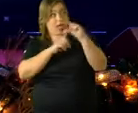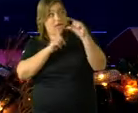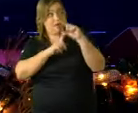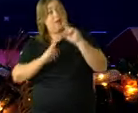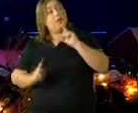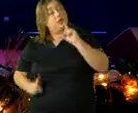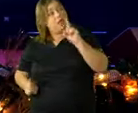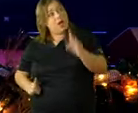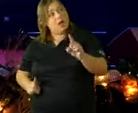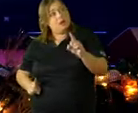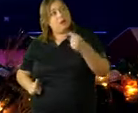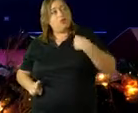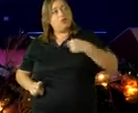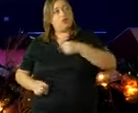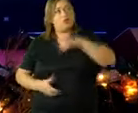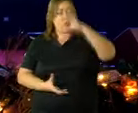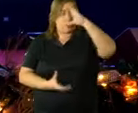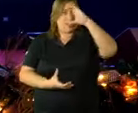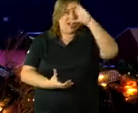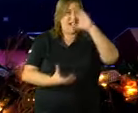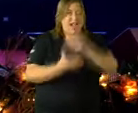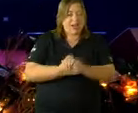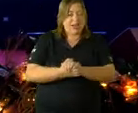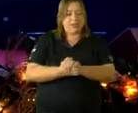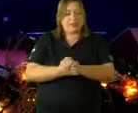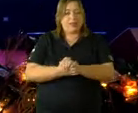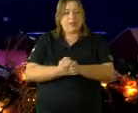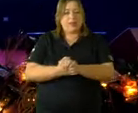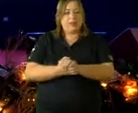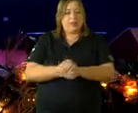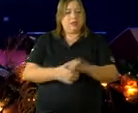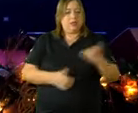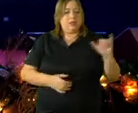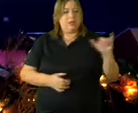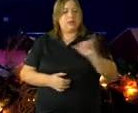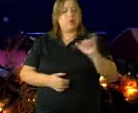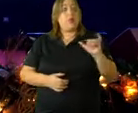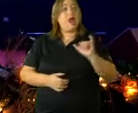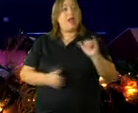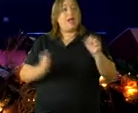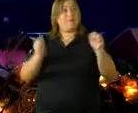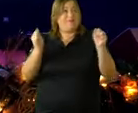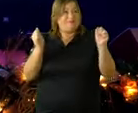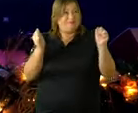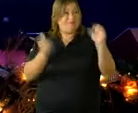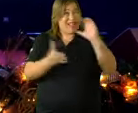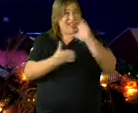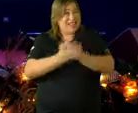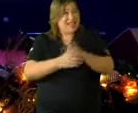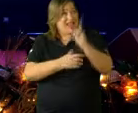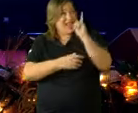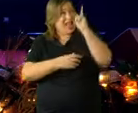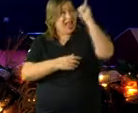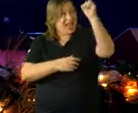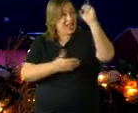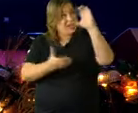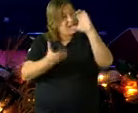El creyente es alguien que no solo cree, sino que también le cree a Él y su palabra.